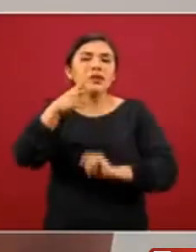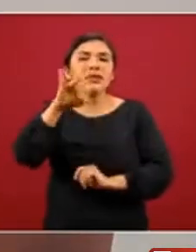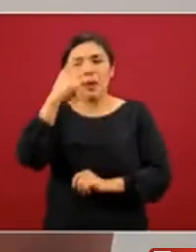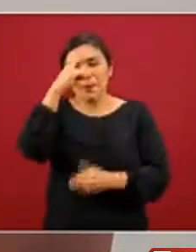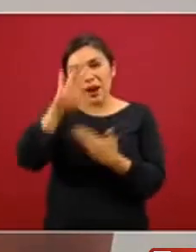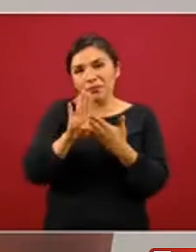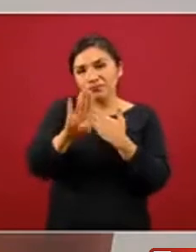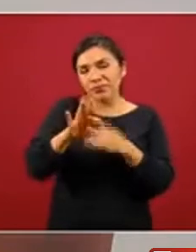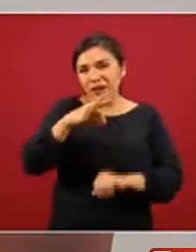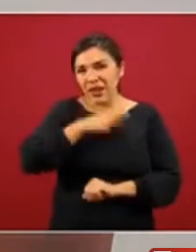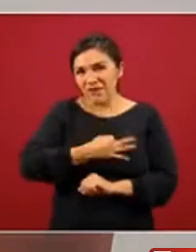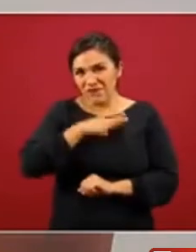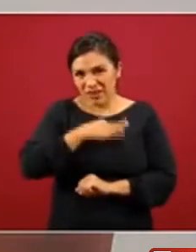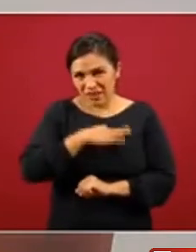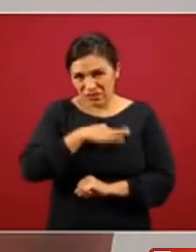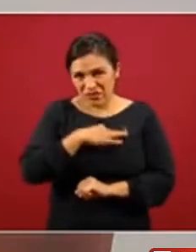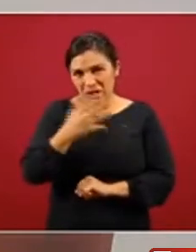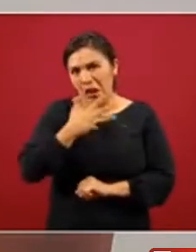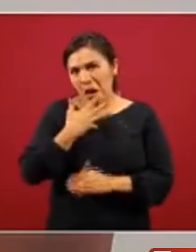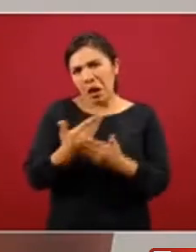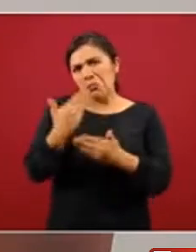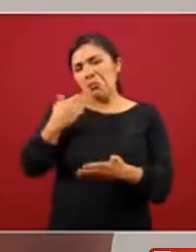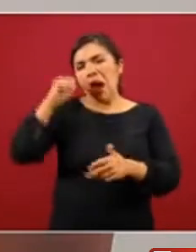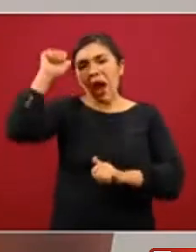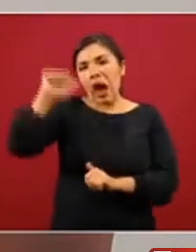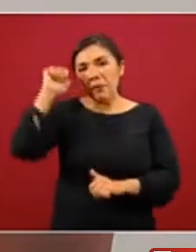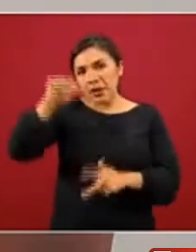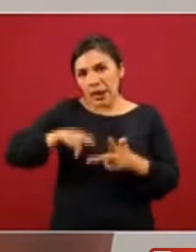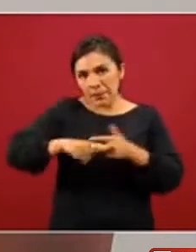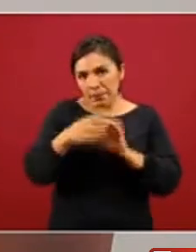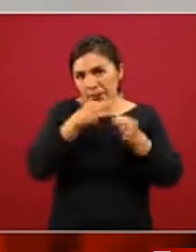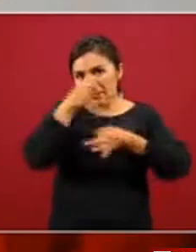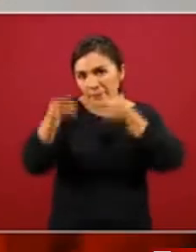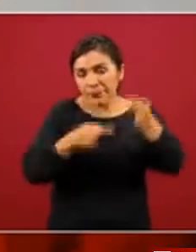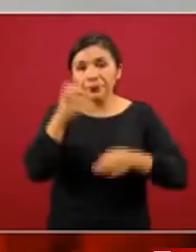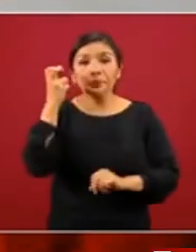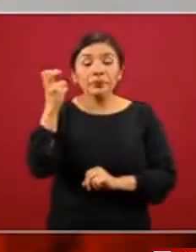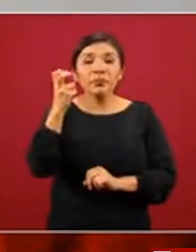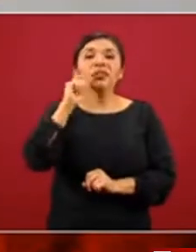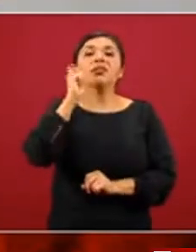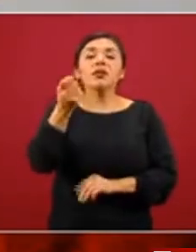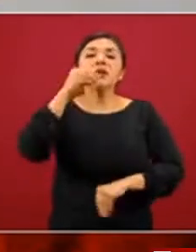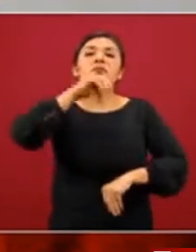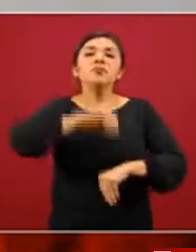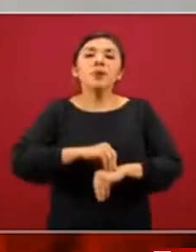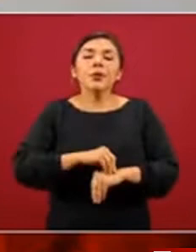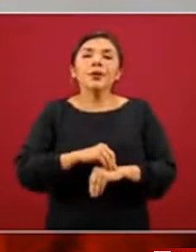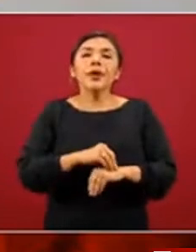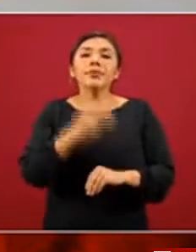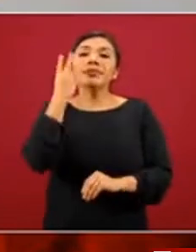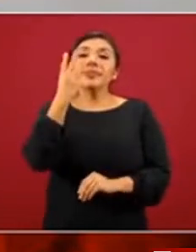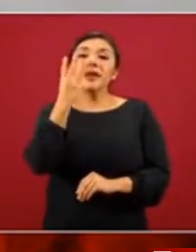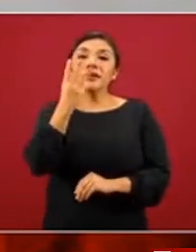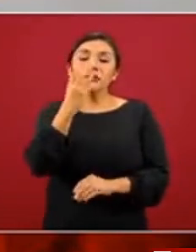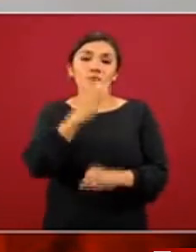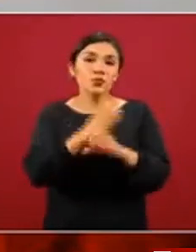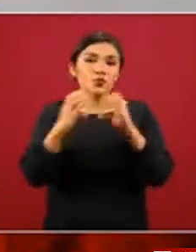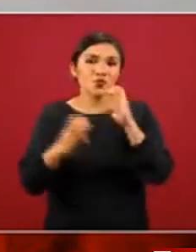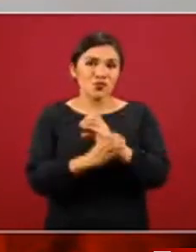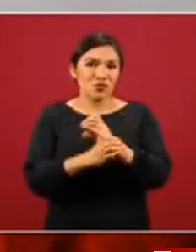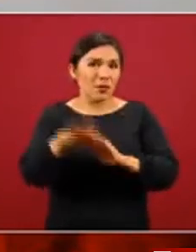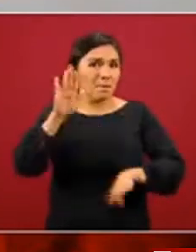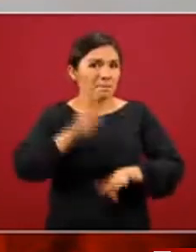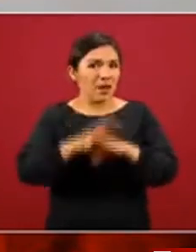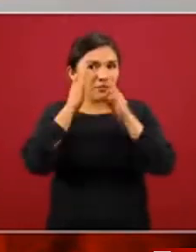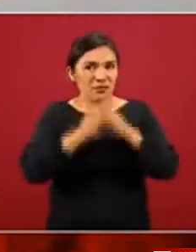prevención de infecciones que tienen desde abril, y en la cual se basan en 3 principales bloques,